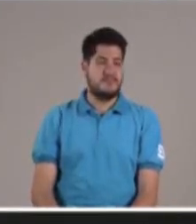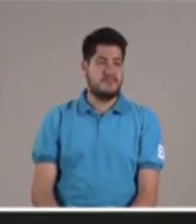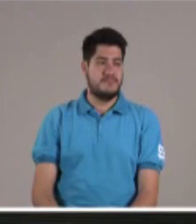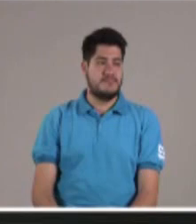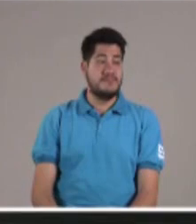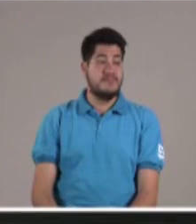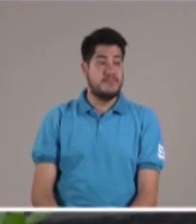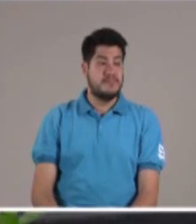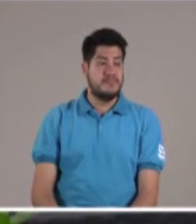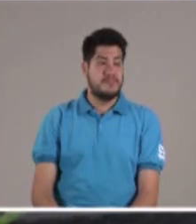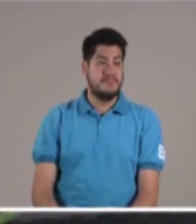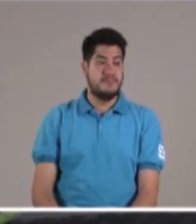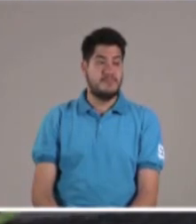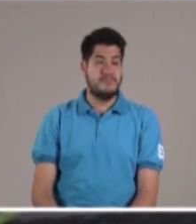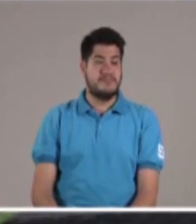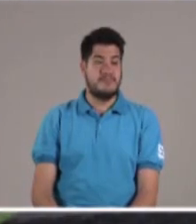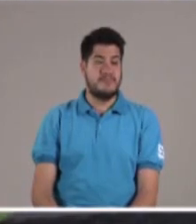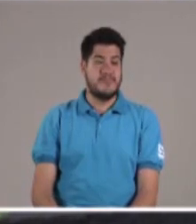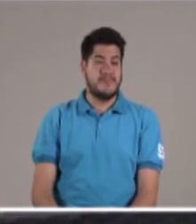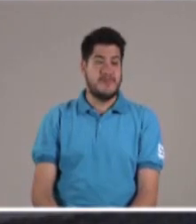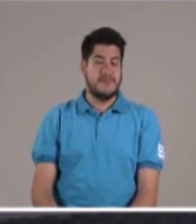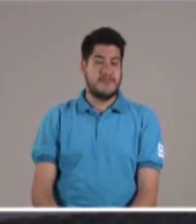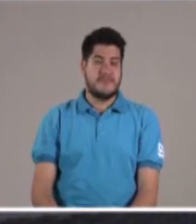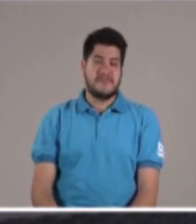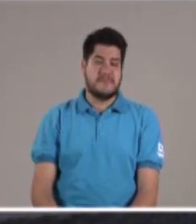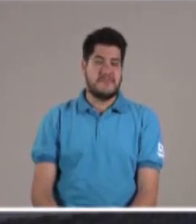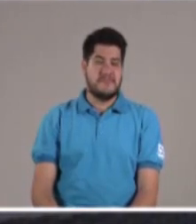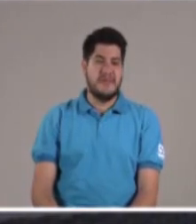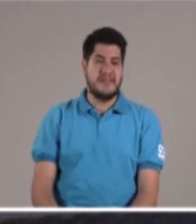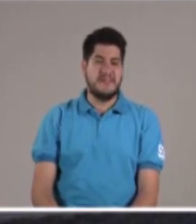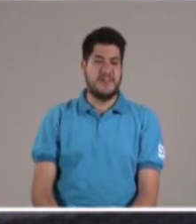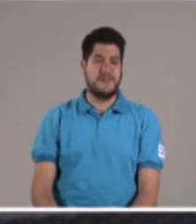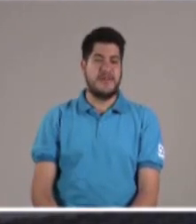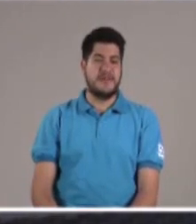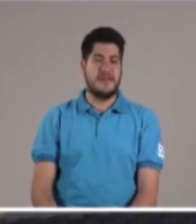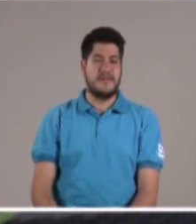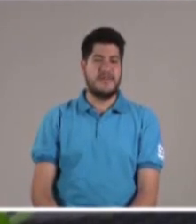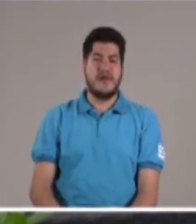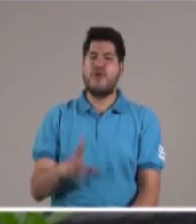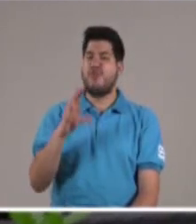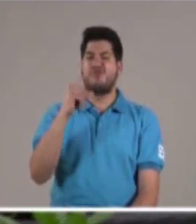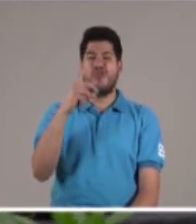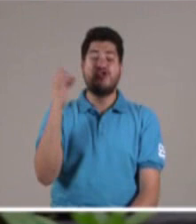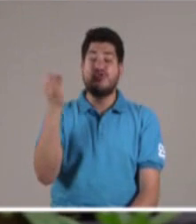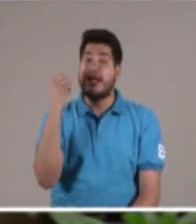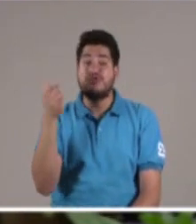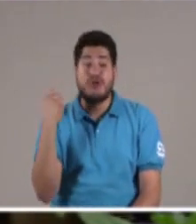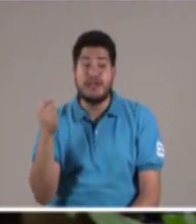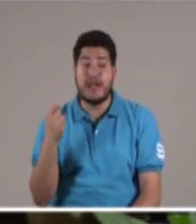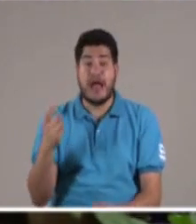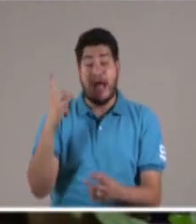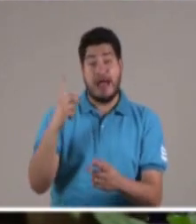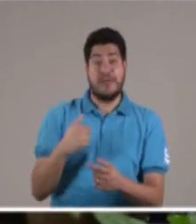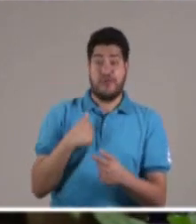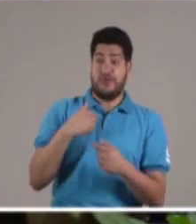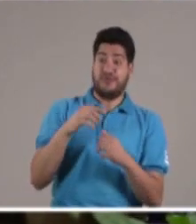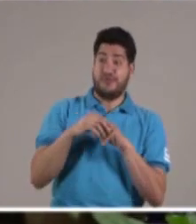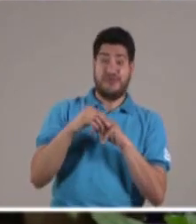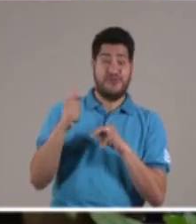pero no va a venir Así como de carambola Plin ay ay soy novia Ah soy novia Aleluya soy novia